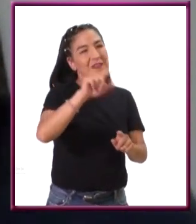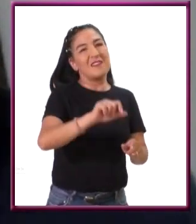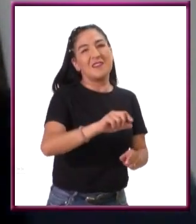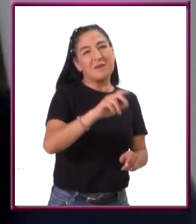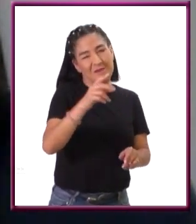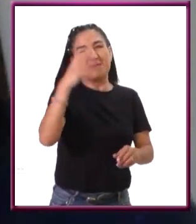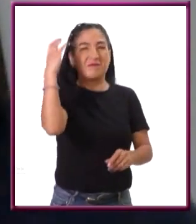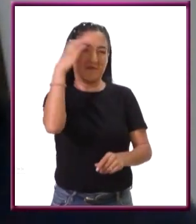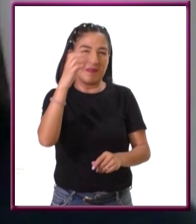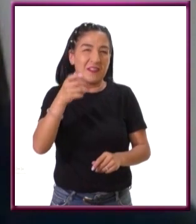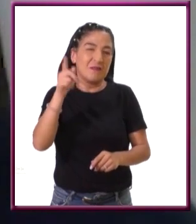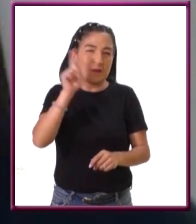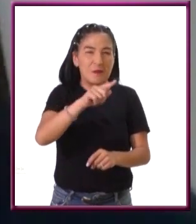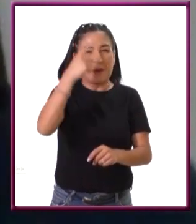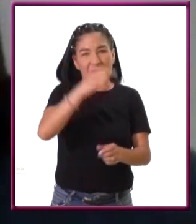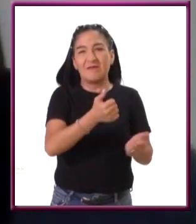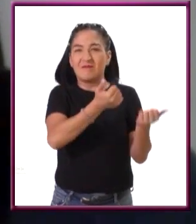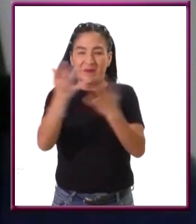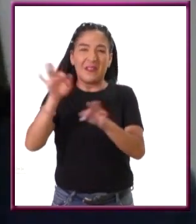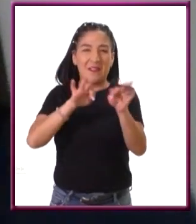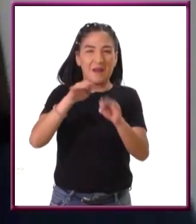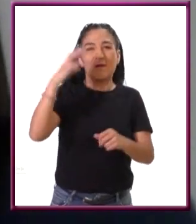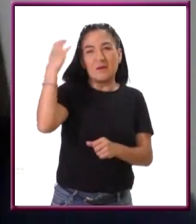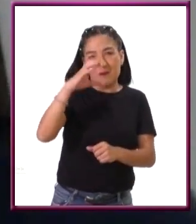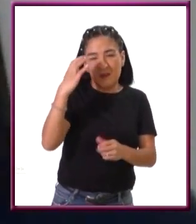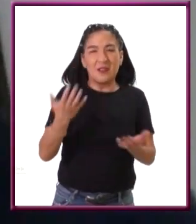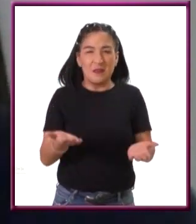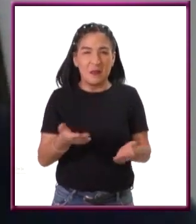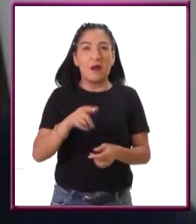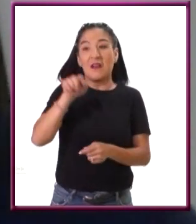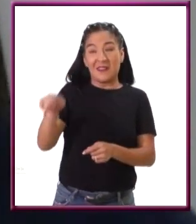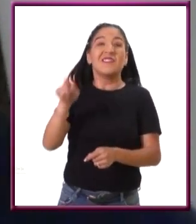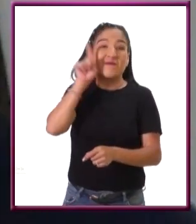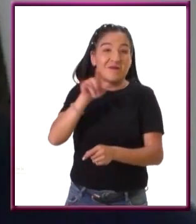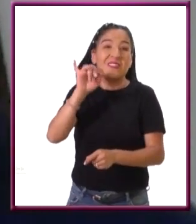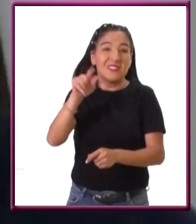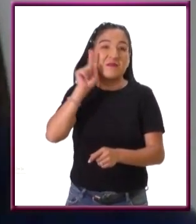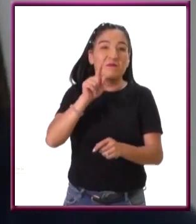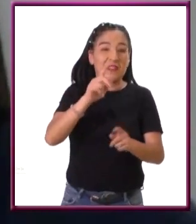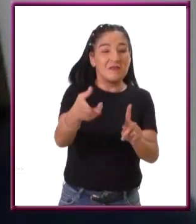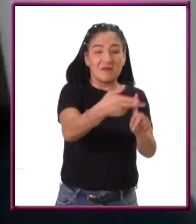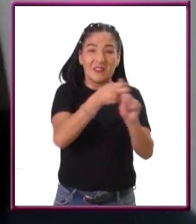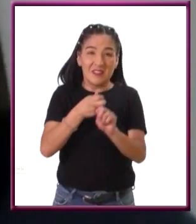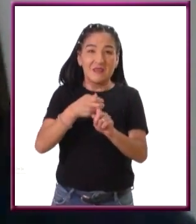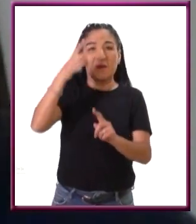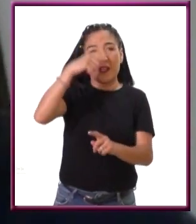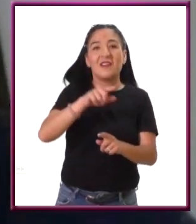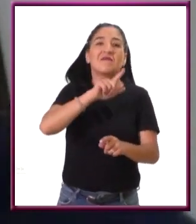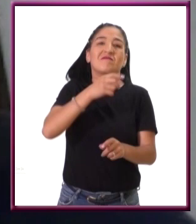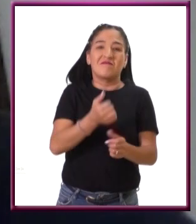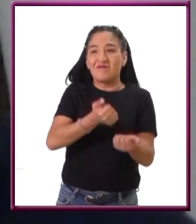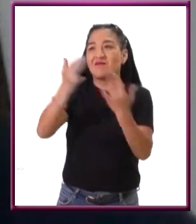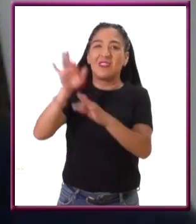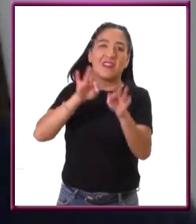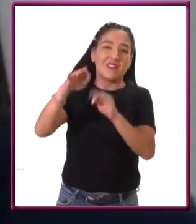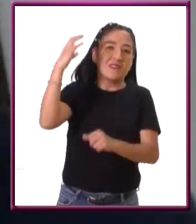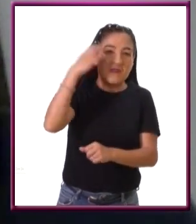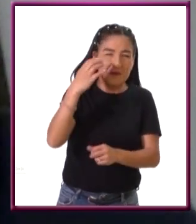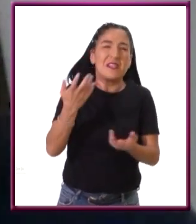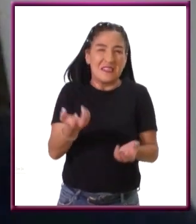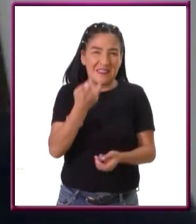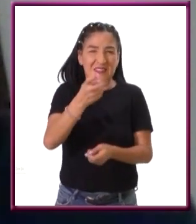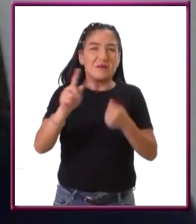trata de personas, ¿no? Cosa que sí sucede con las mujeres. O las mujeres con una discapacidad.